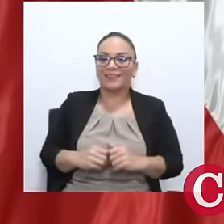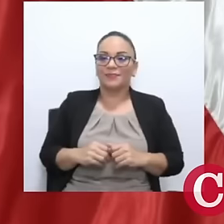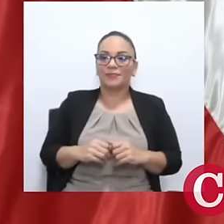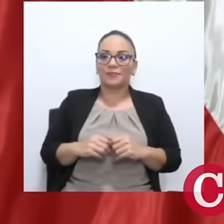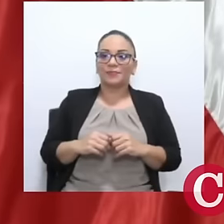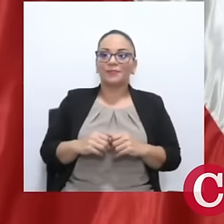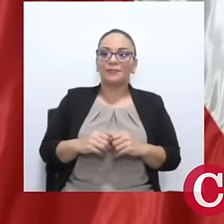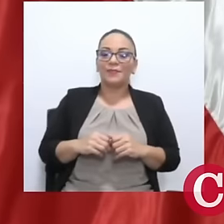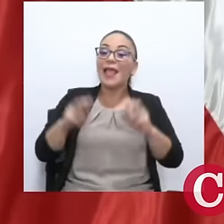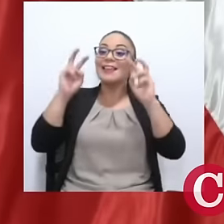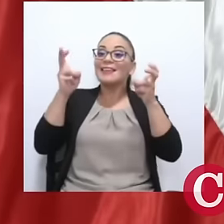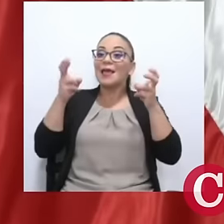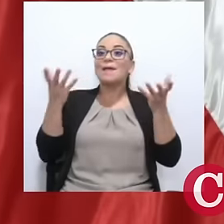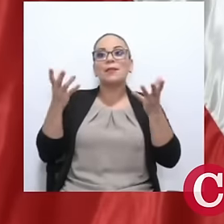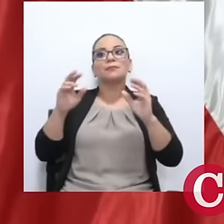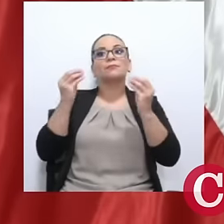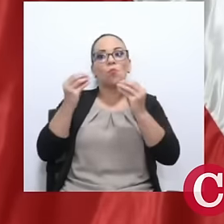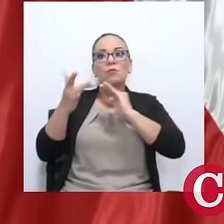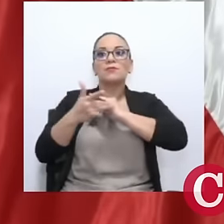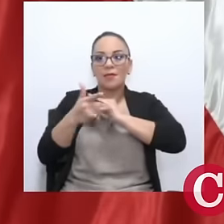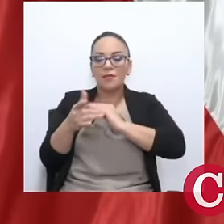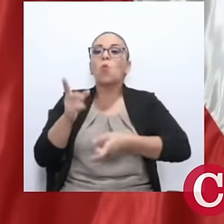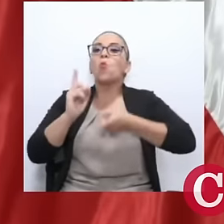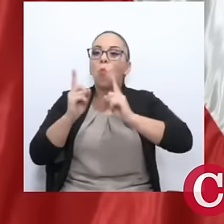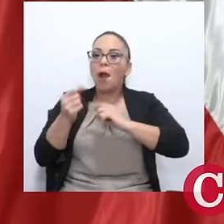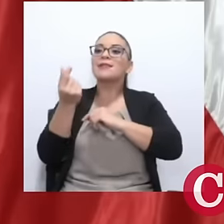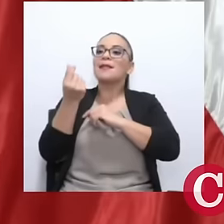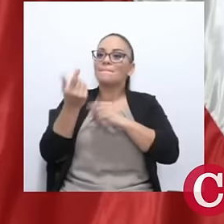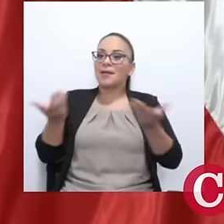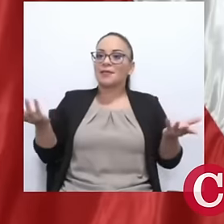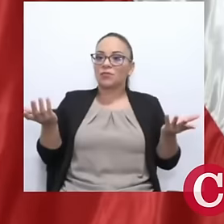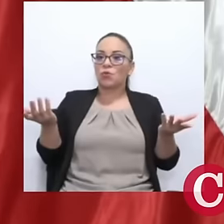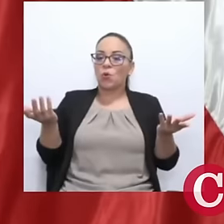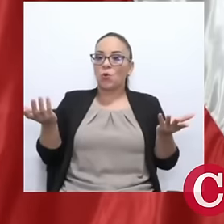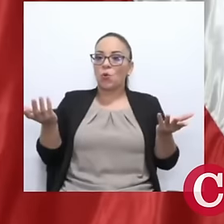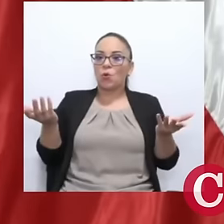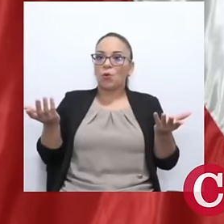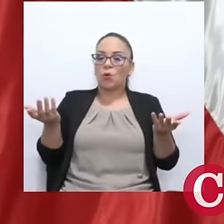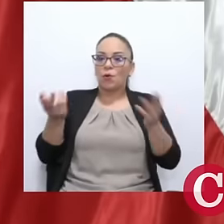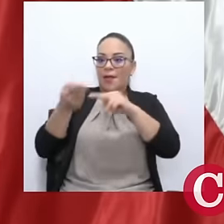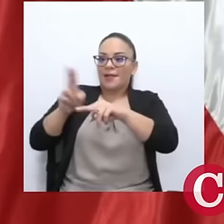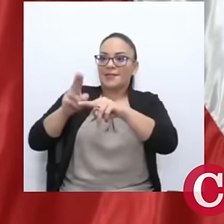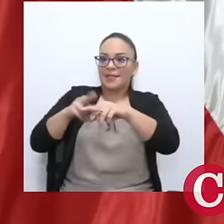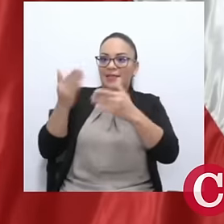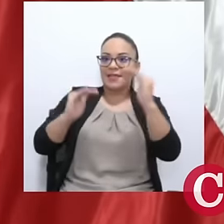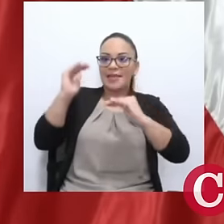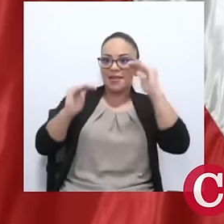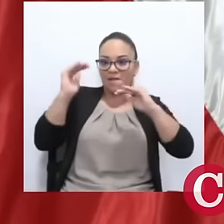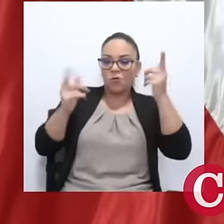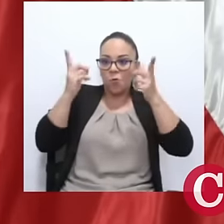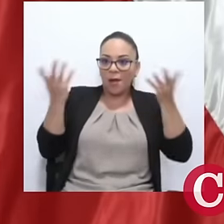República. Los exmandatarios argumentaron que ese tipo de declaraciones deben rechazarse y que es necesario defender la verdad